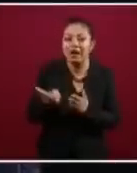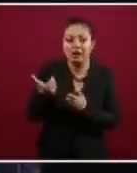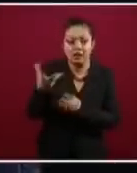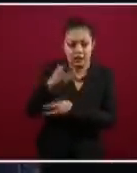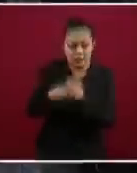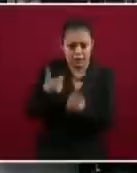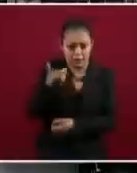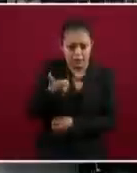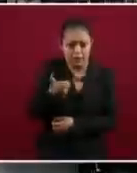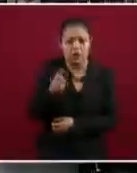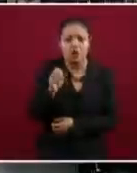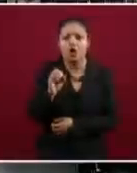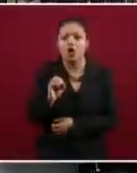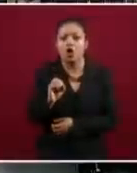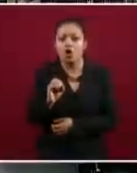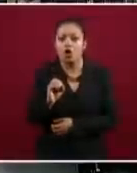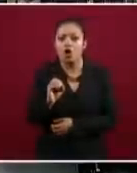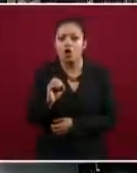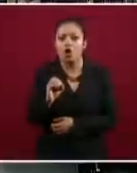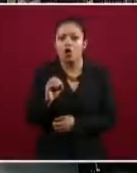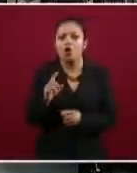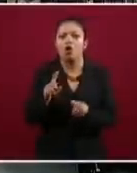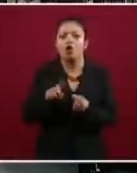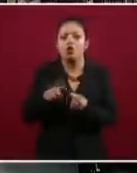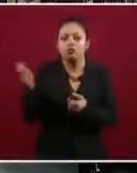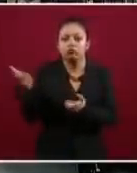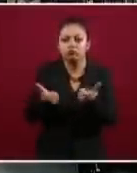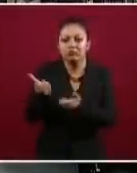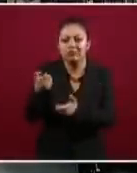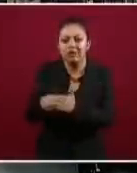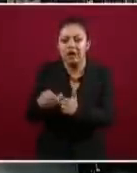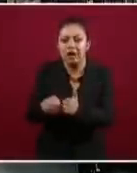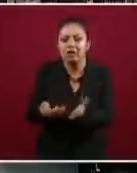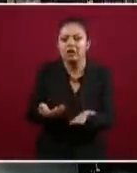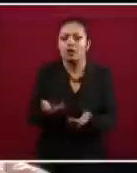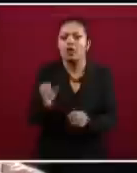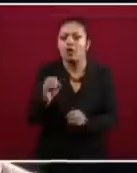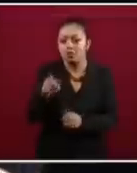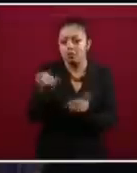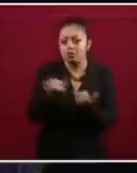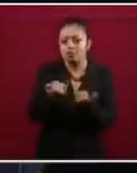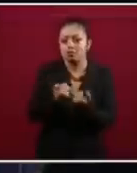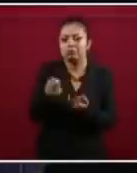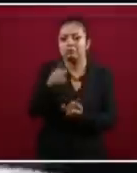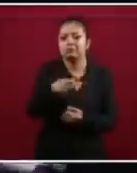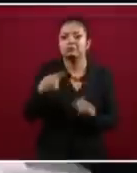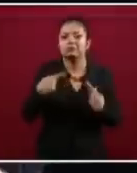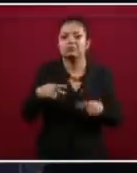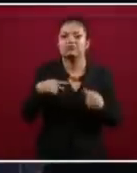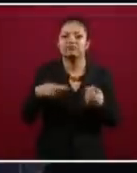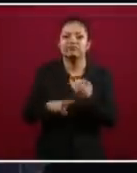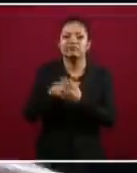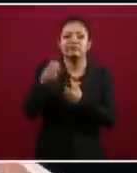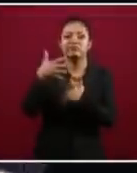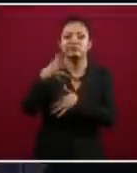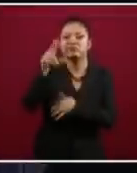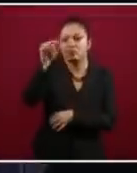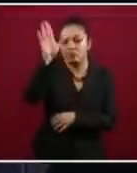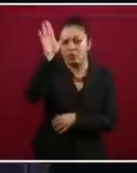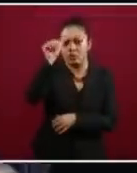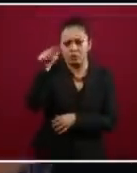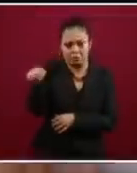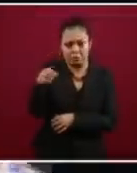también de ambas partes? ¿O entiendo que también el asunto de las protestas sociales ya estaría